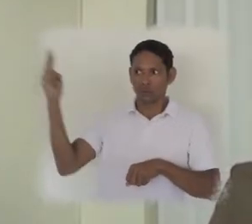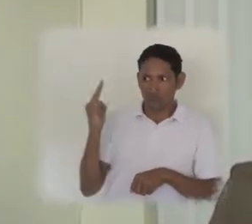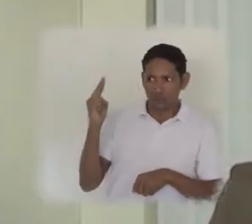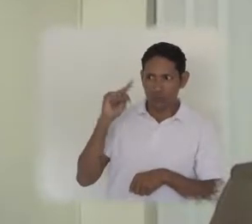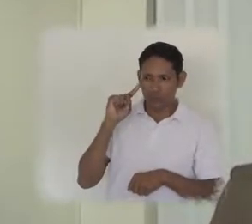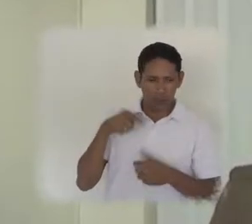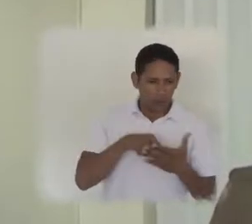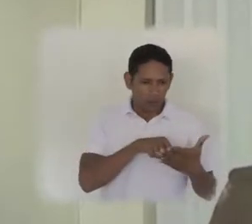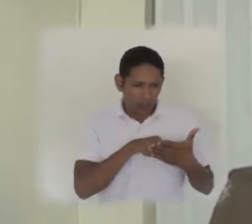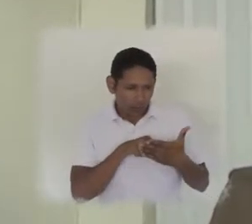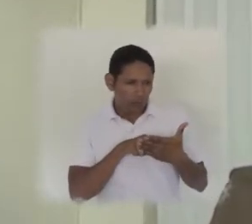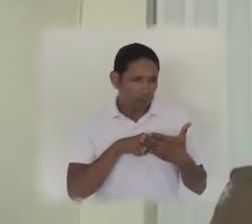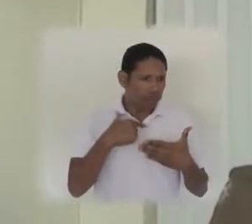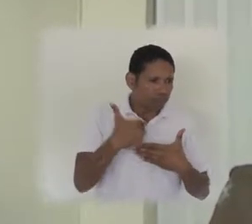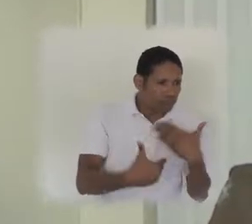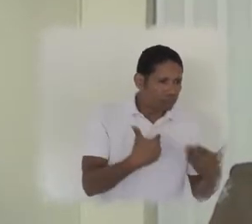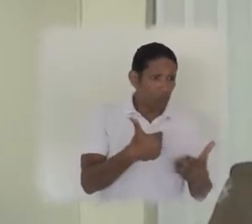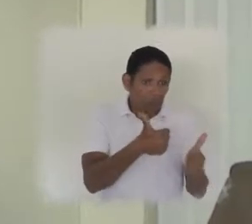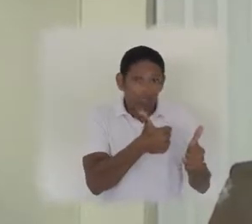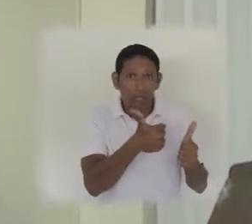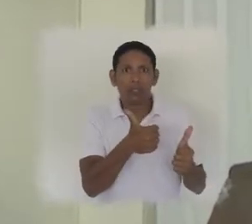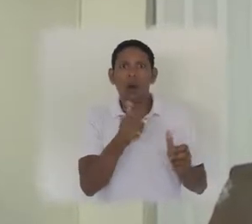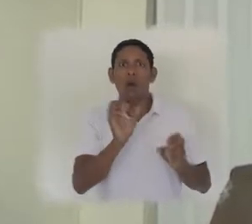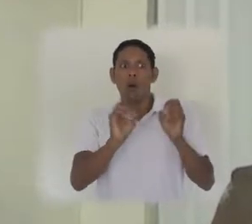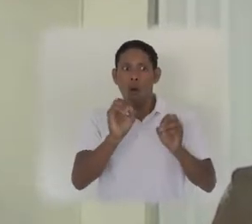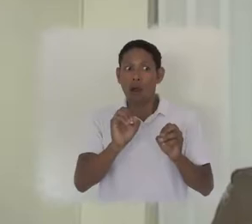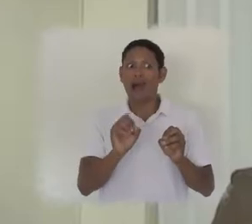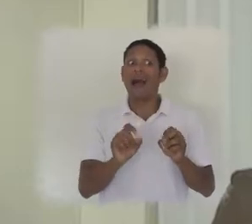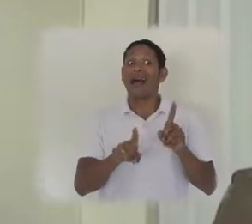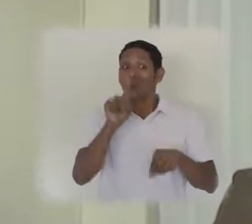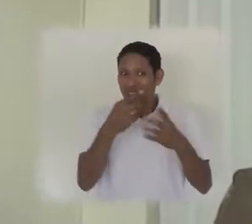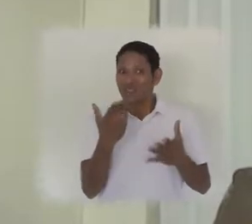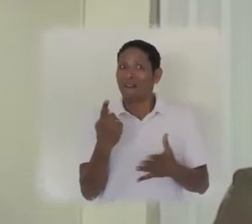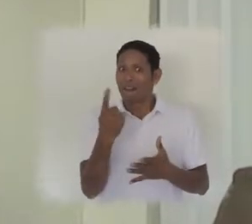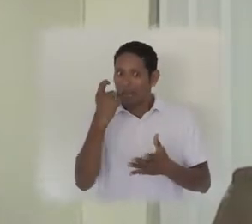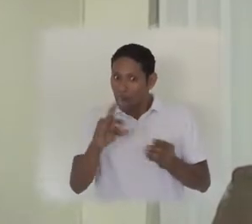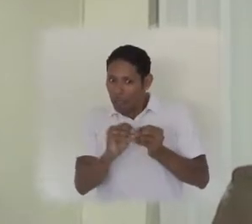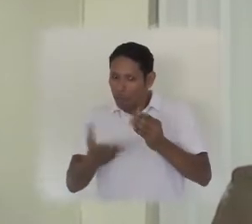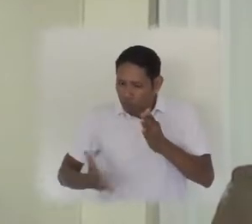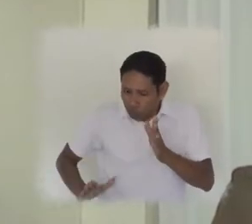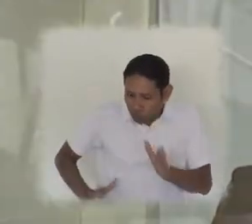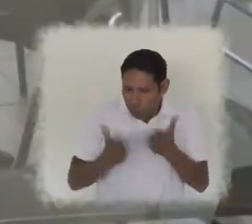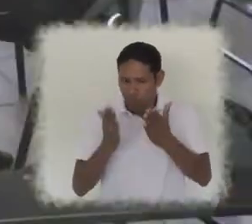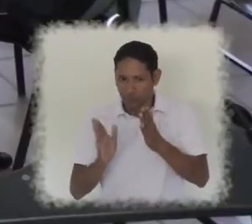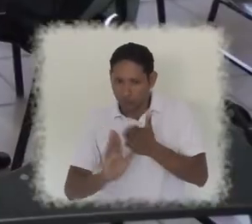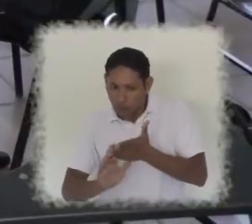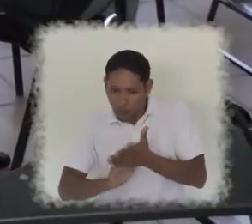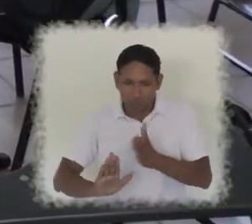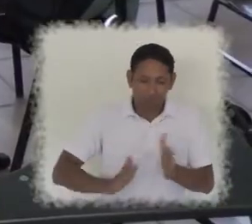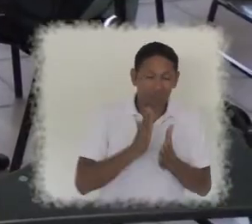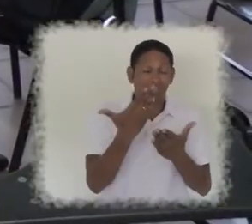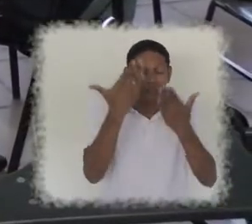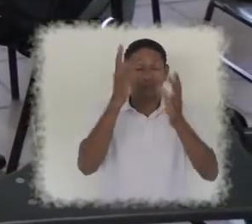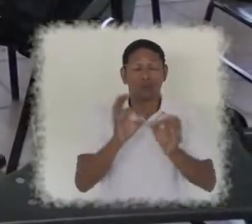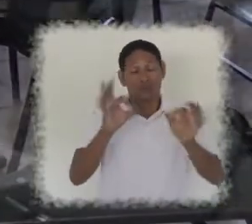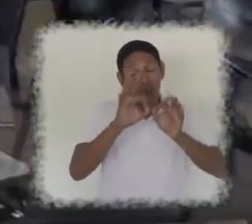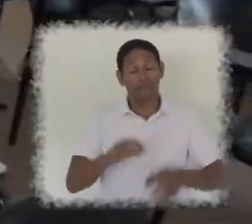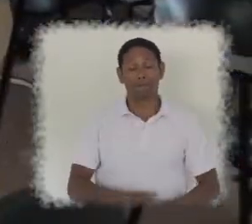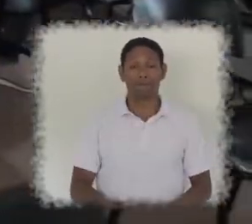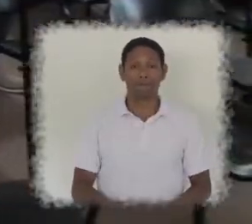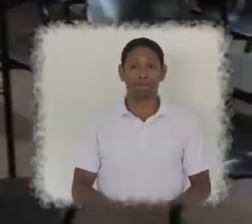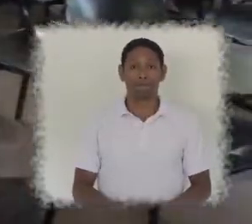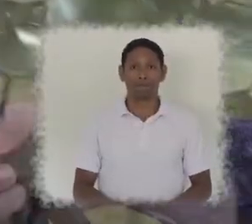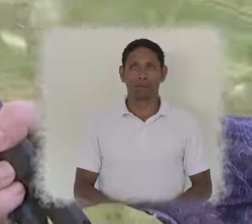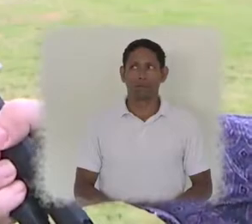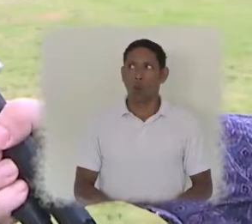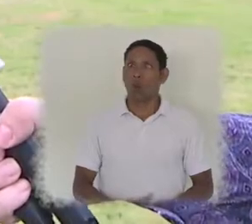esa mirada externa a veces para contrastar, para saber en qué está haciéndolo bien, en qué todavía hace falta mucho para mejorar la calidad del